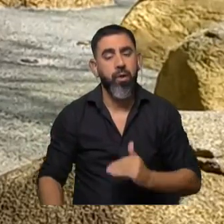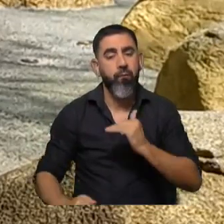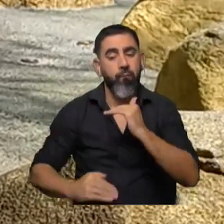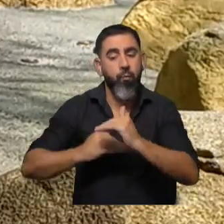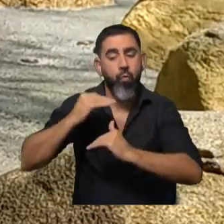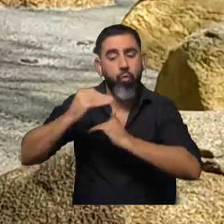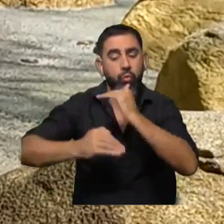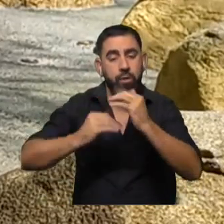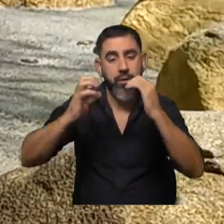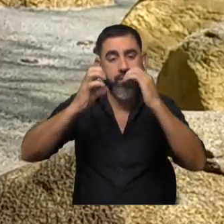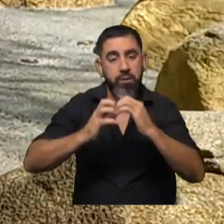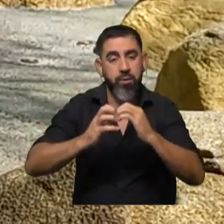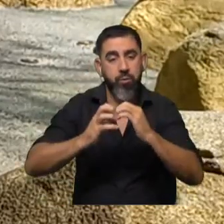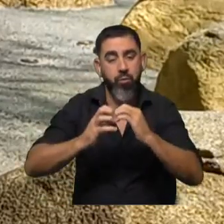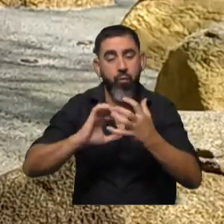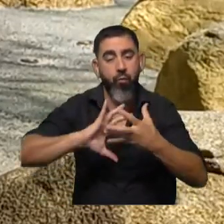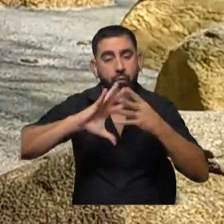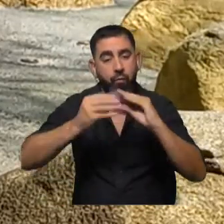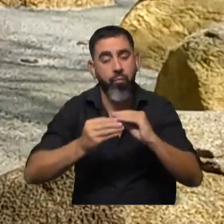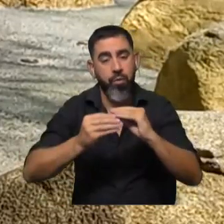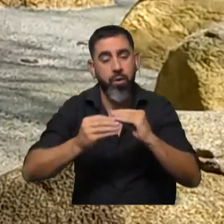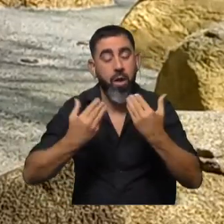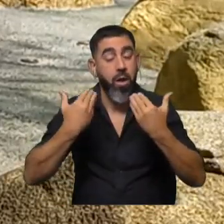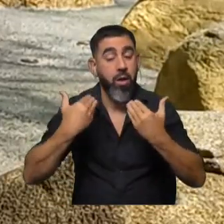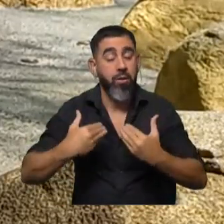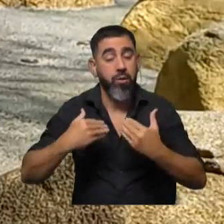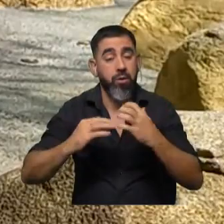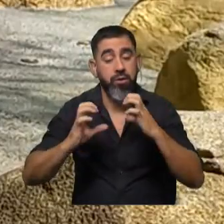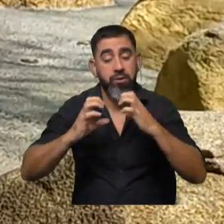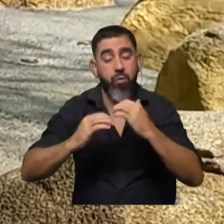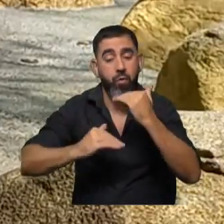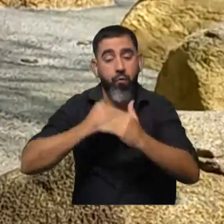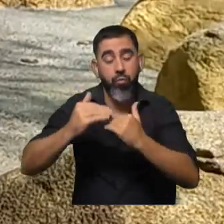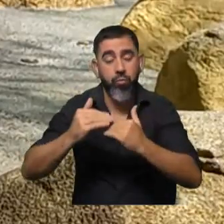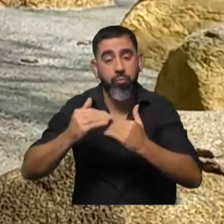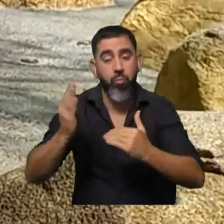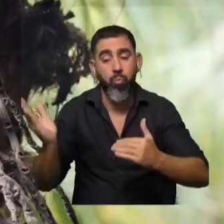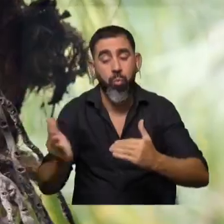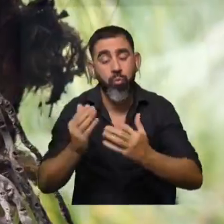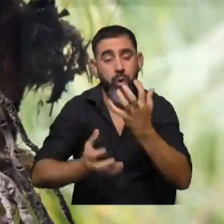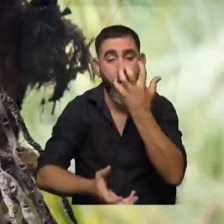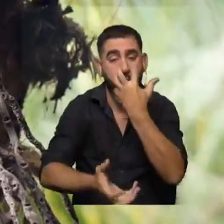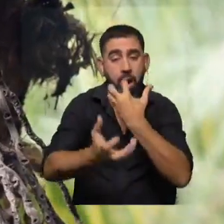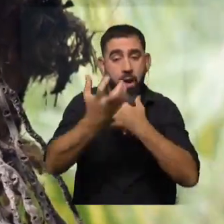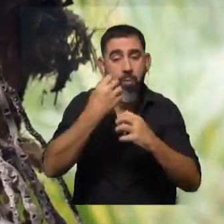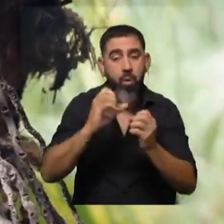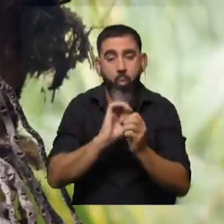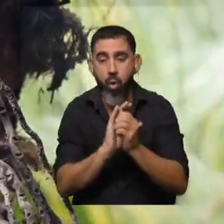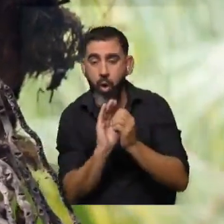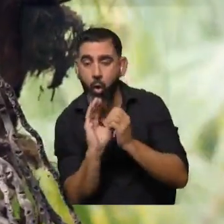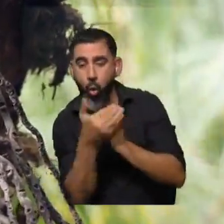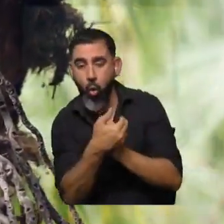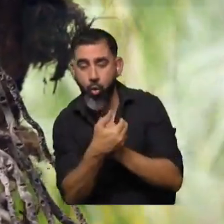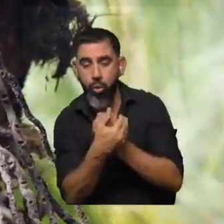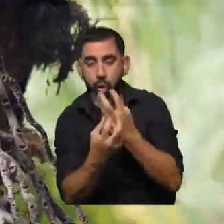coevolucionaron con el cerebro y con la estructura del cerebro. Son los comportamientos que el cerebro evolucionó para producir en los animales. Cómo esconderte,